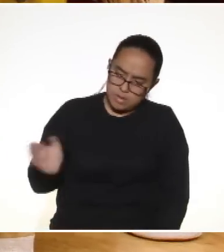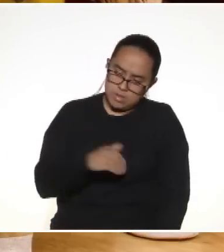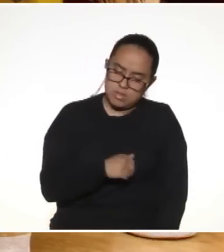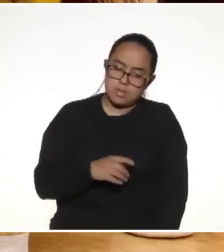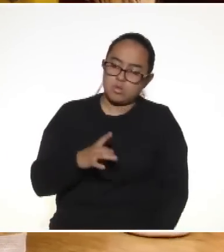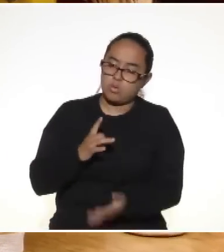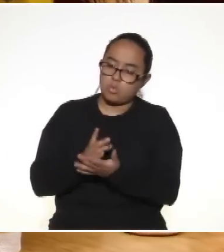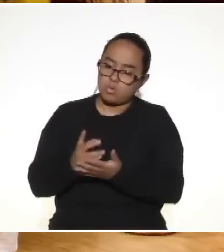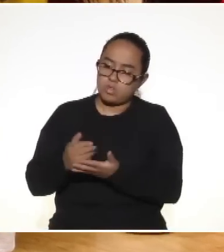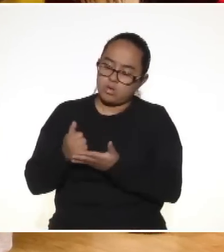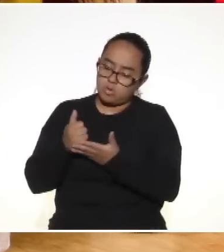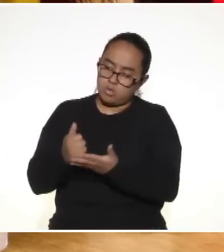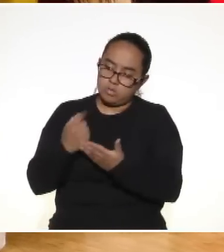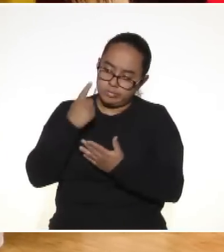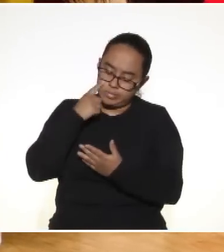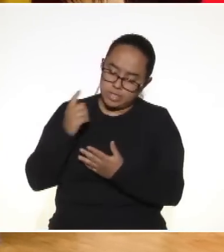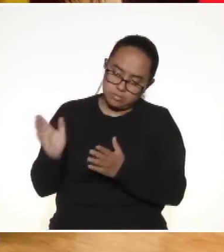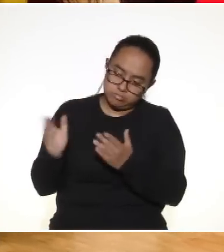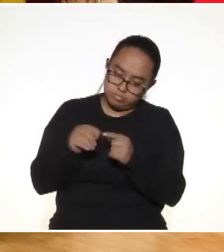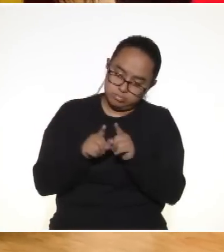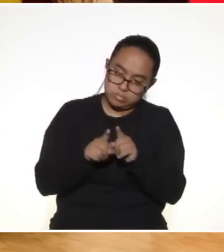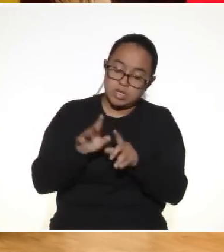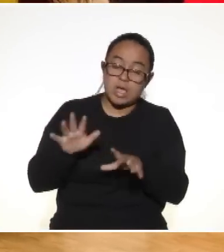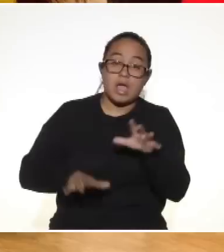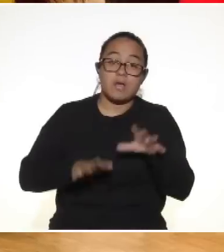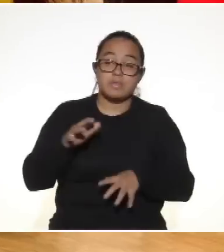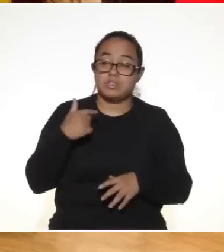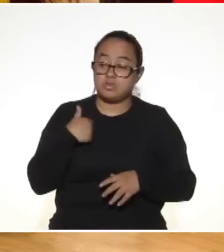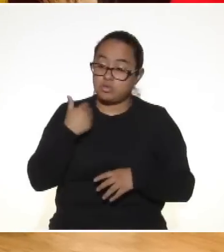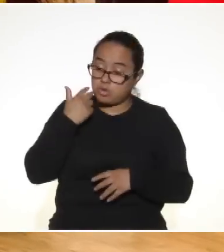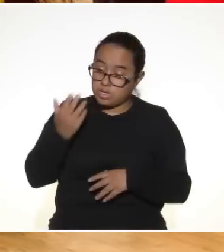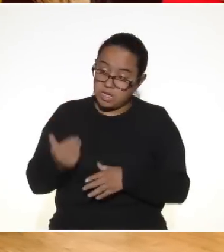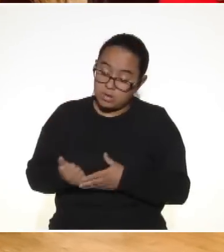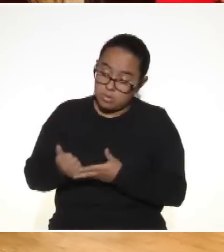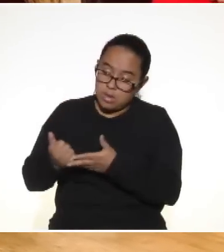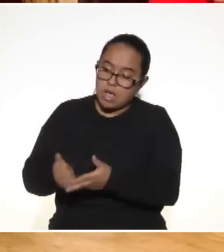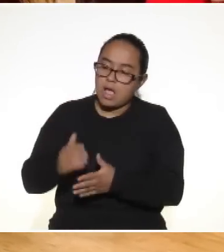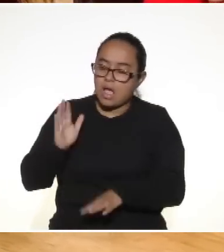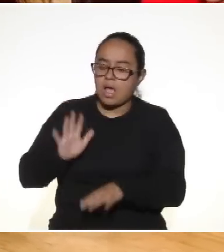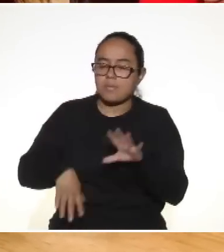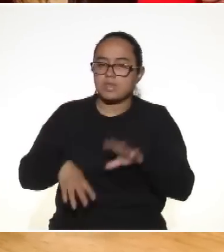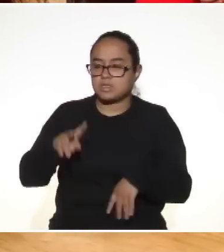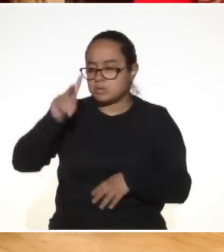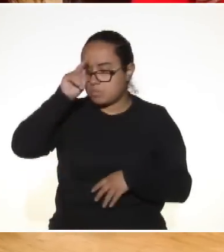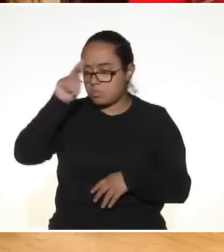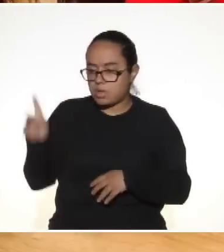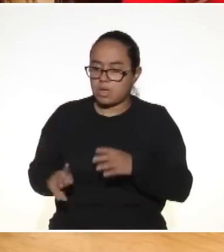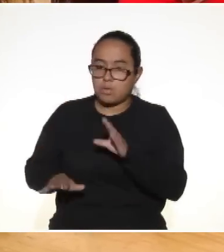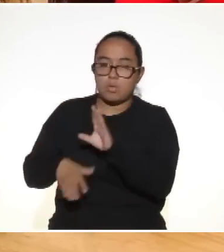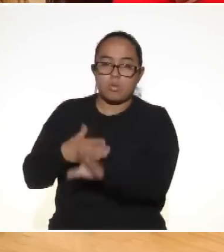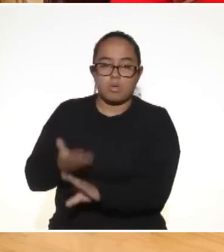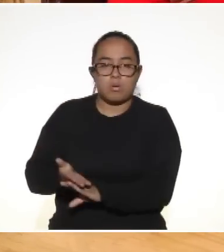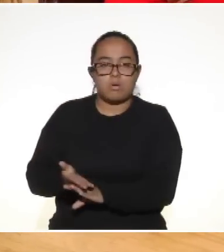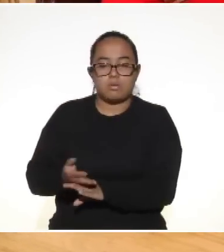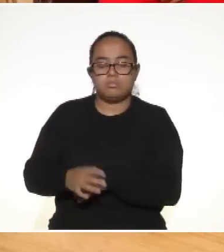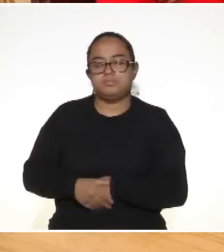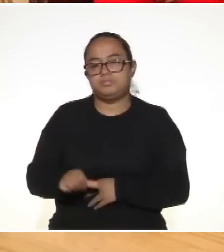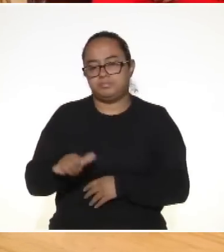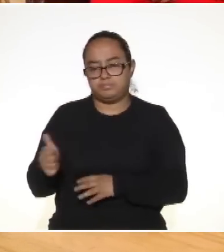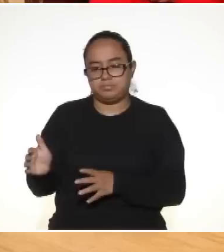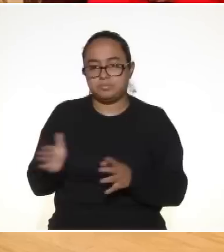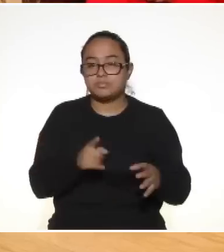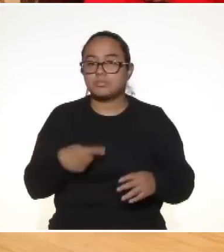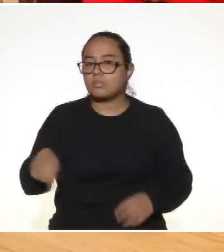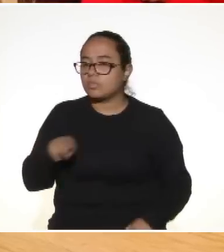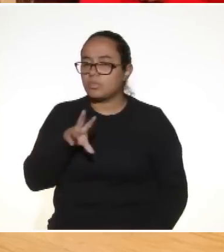lo vamos guiando. Porque a veces nosotros por el afán de ayudarlo, Lo lastimas. lo lastimamos más. Otra cosa que no